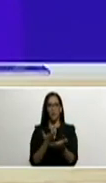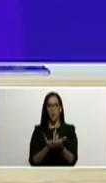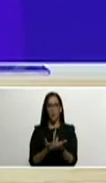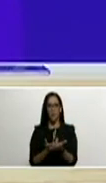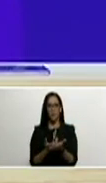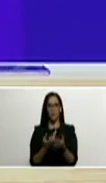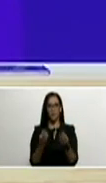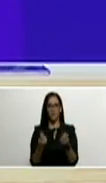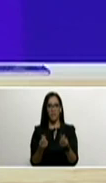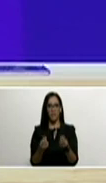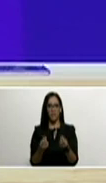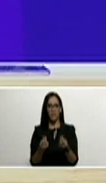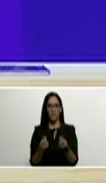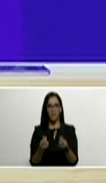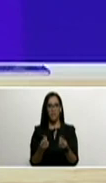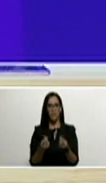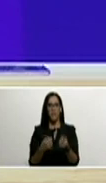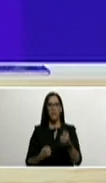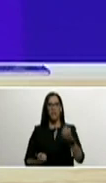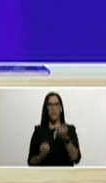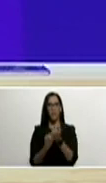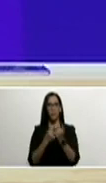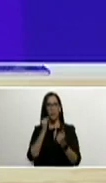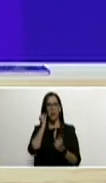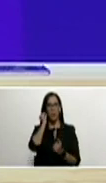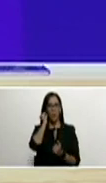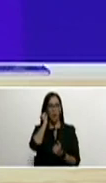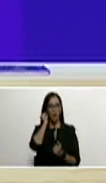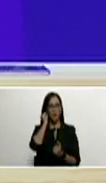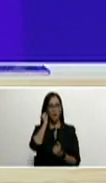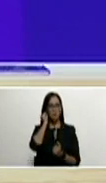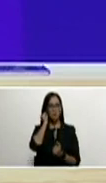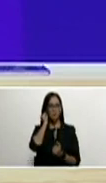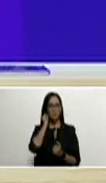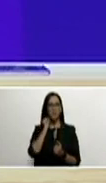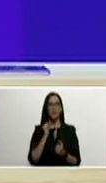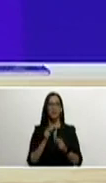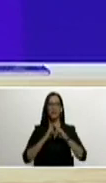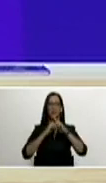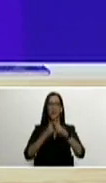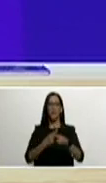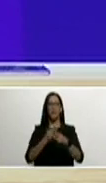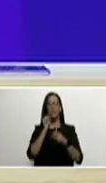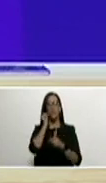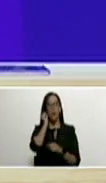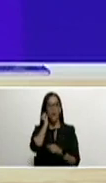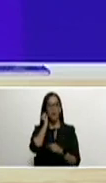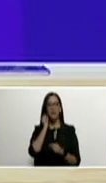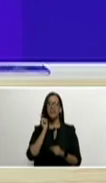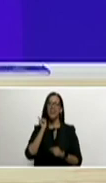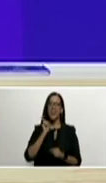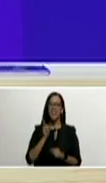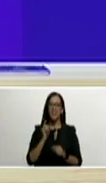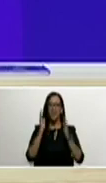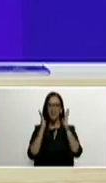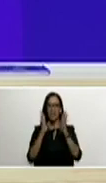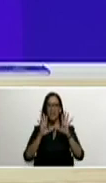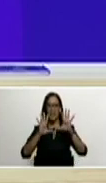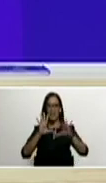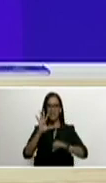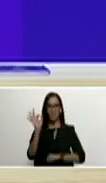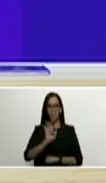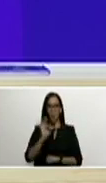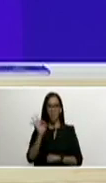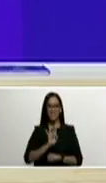financiero de apoyo a la mujer, Credit Mujer, que le debe dedicar el 15%